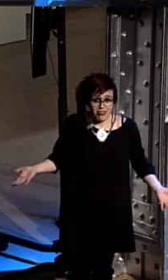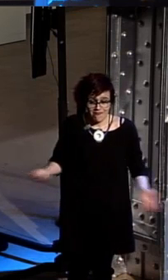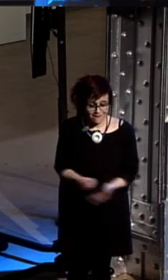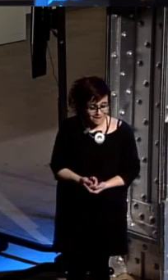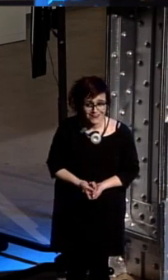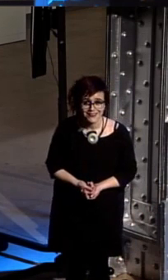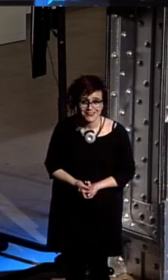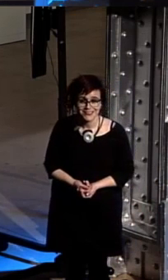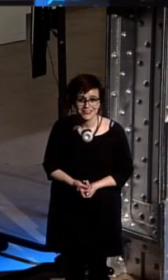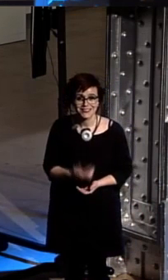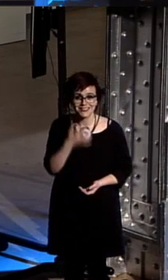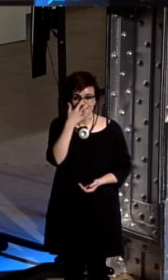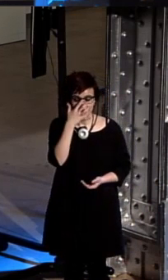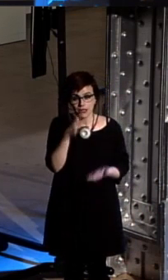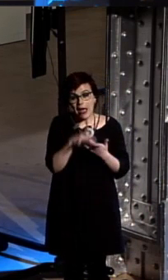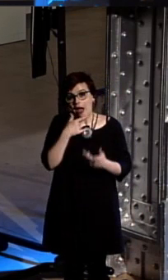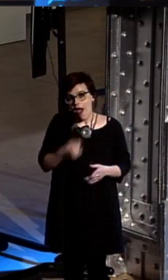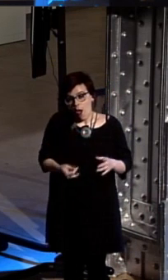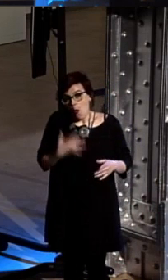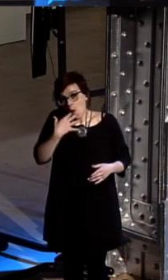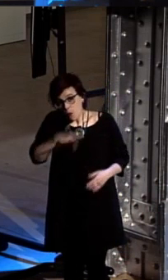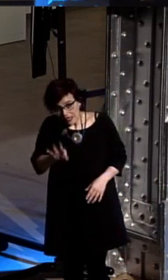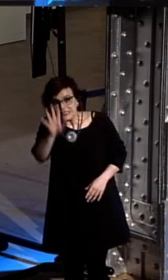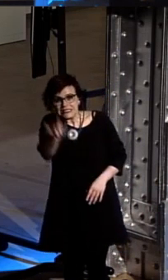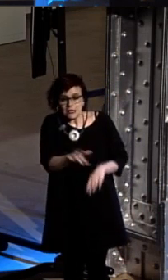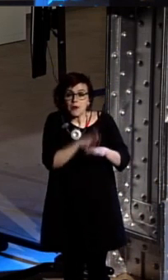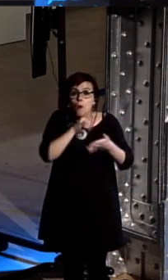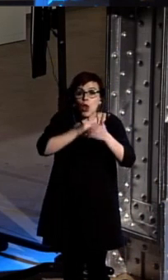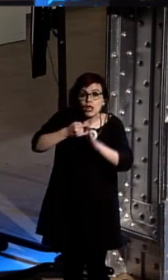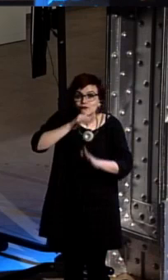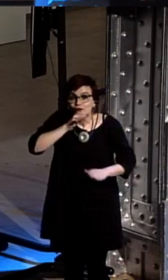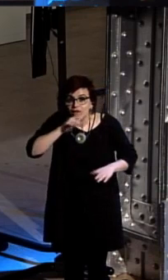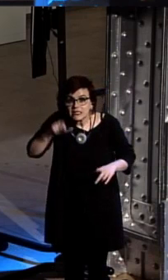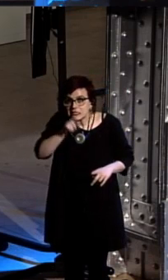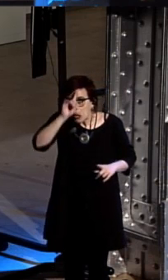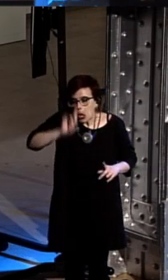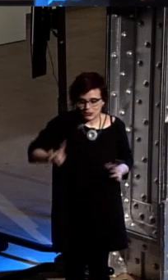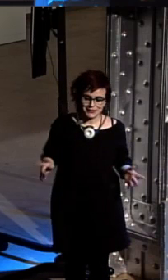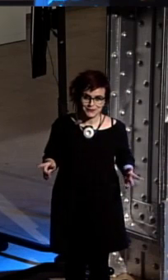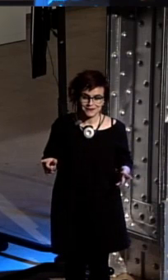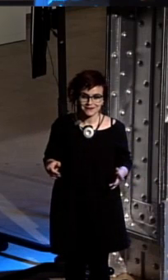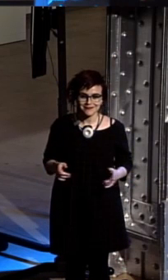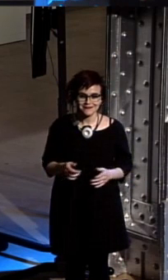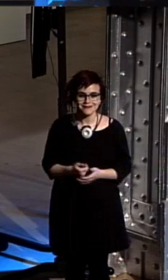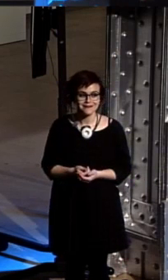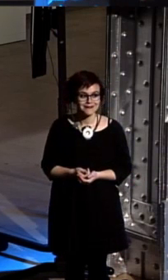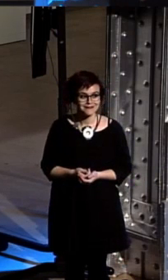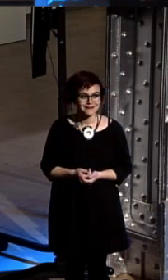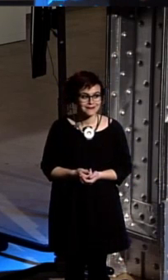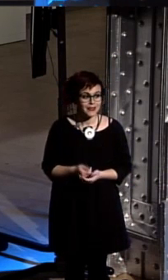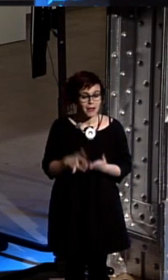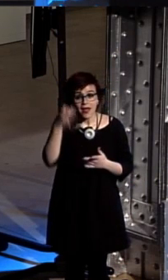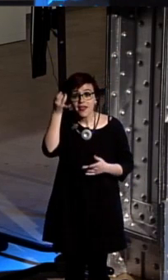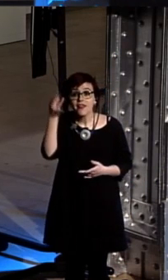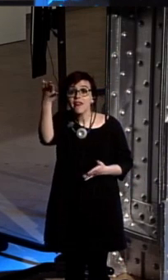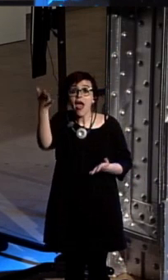No, a ver, es factible. Yo creo que es factible hacer algo así. Lo que pasa es que no conozco ningún proyecto que haga algo así, pero sí. Oye, pues Cazaideas, aquí